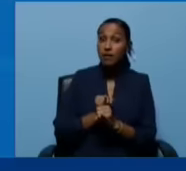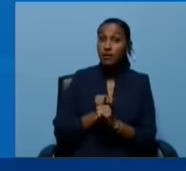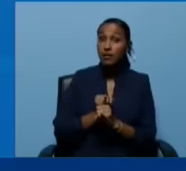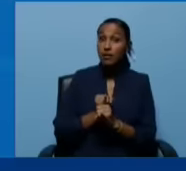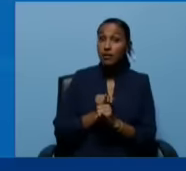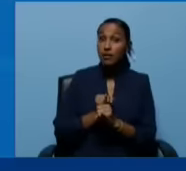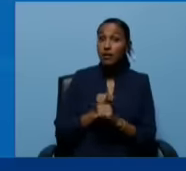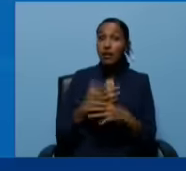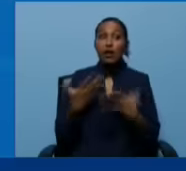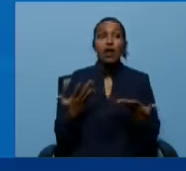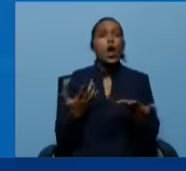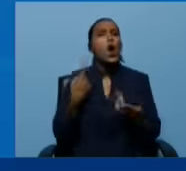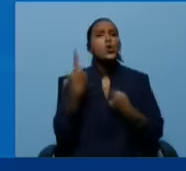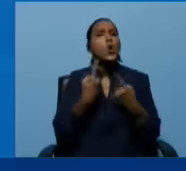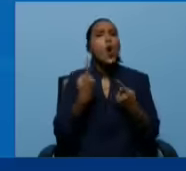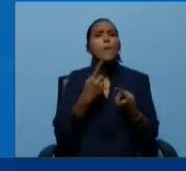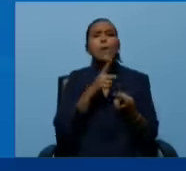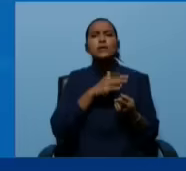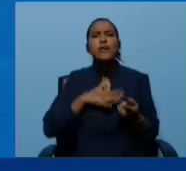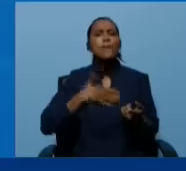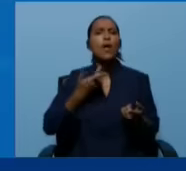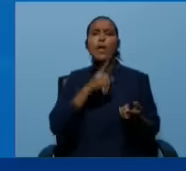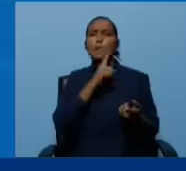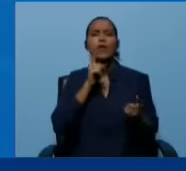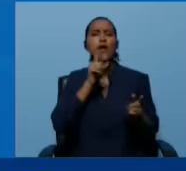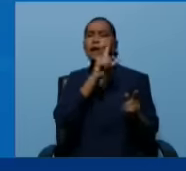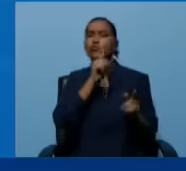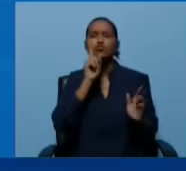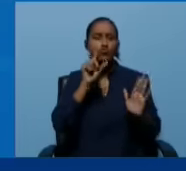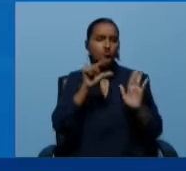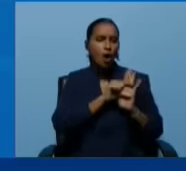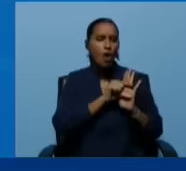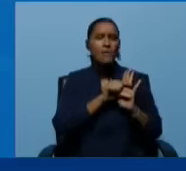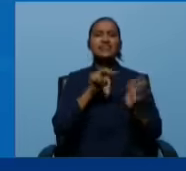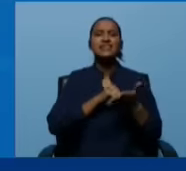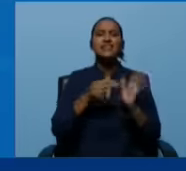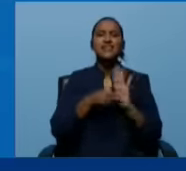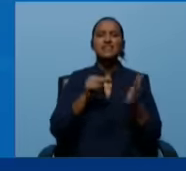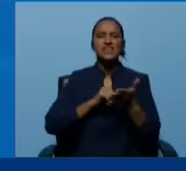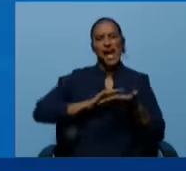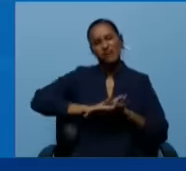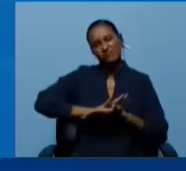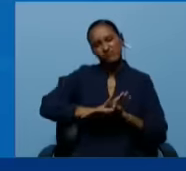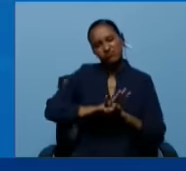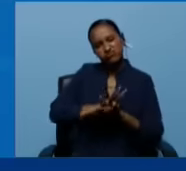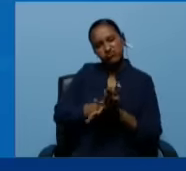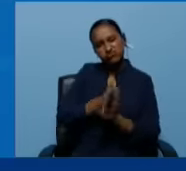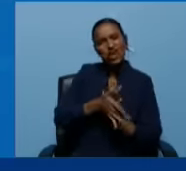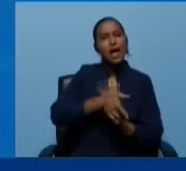Eso solo tiene un nombre: genocidio, colonialismo, esclavismo.